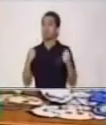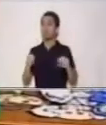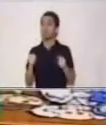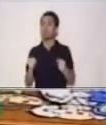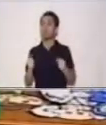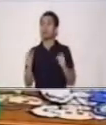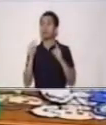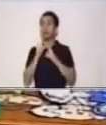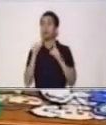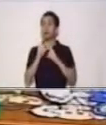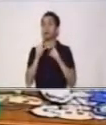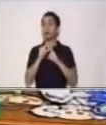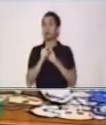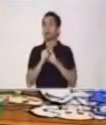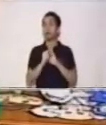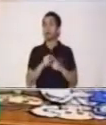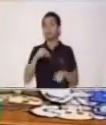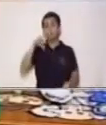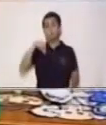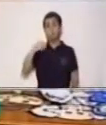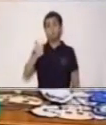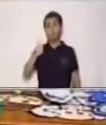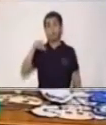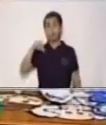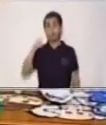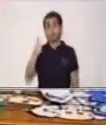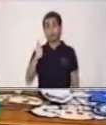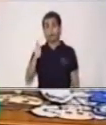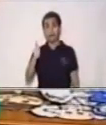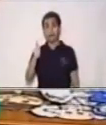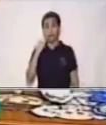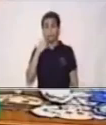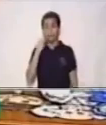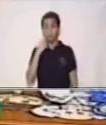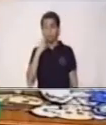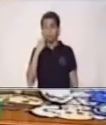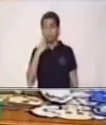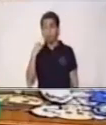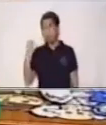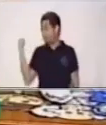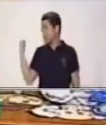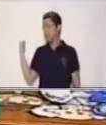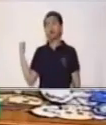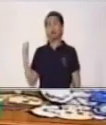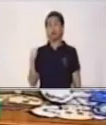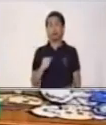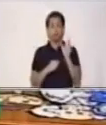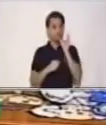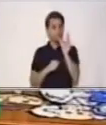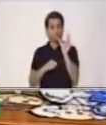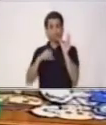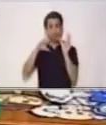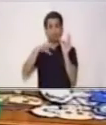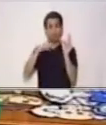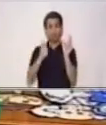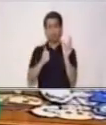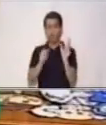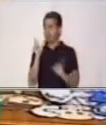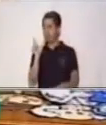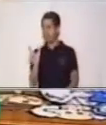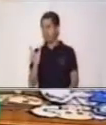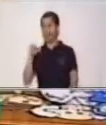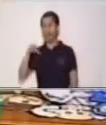palabra papá utilizando las dos sílabas pa. Por acá